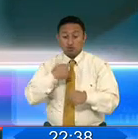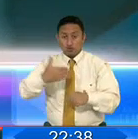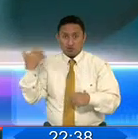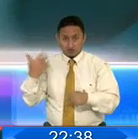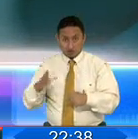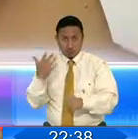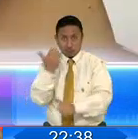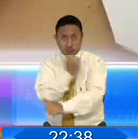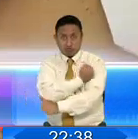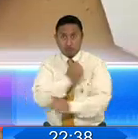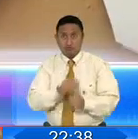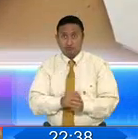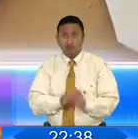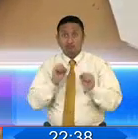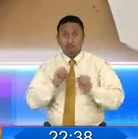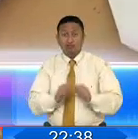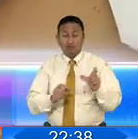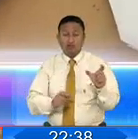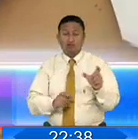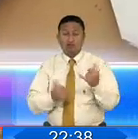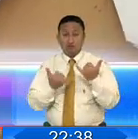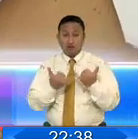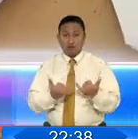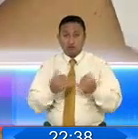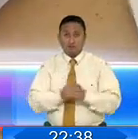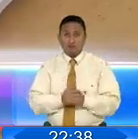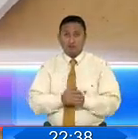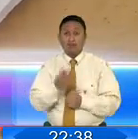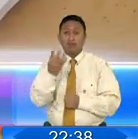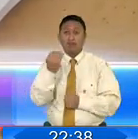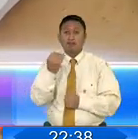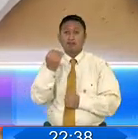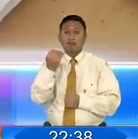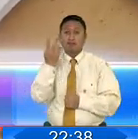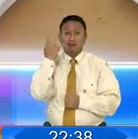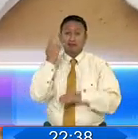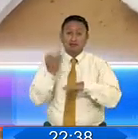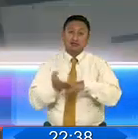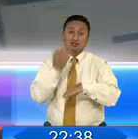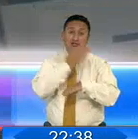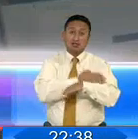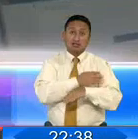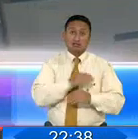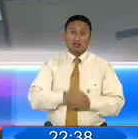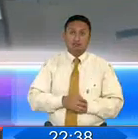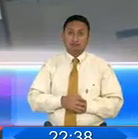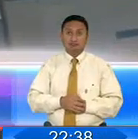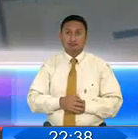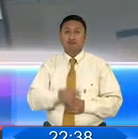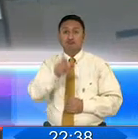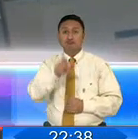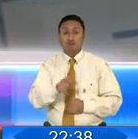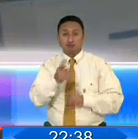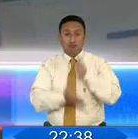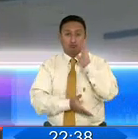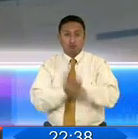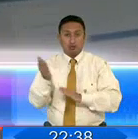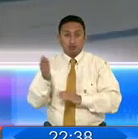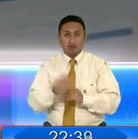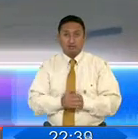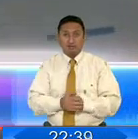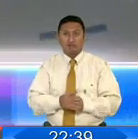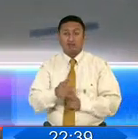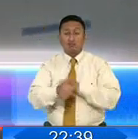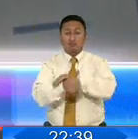virus, el cual debe encontrarse vigente al menos 14 días antes del vuelo. para aquellos que se dirigen